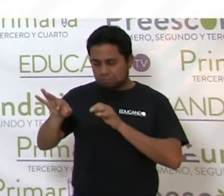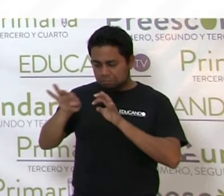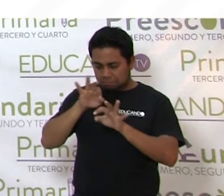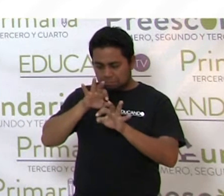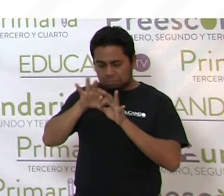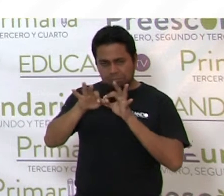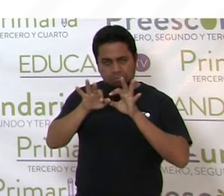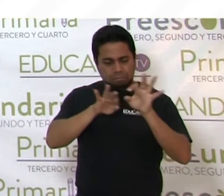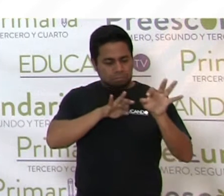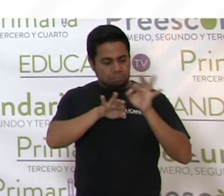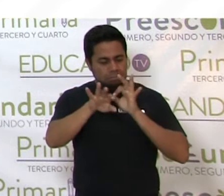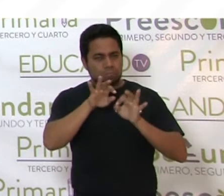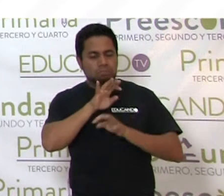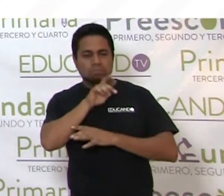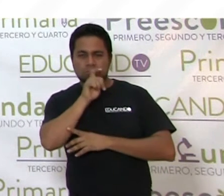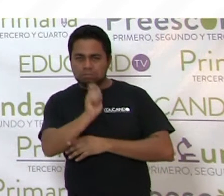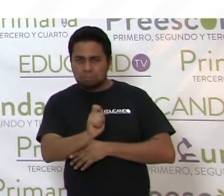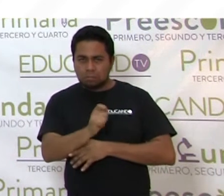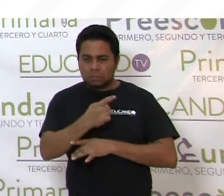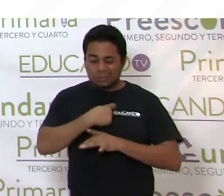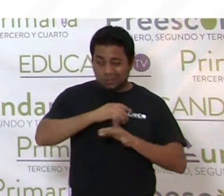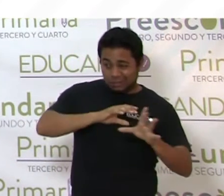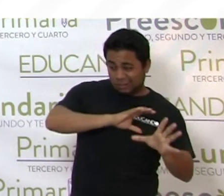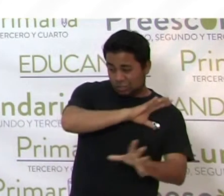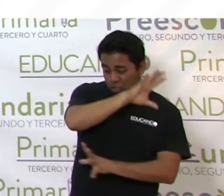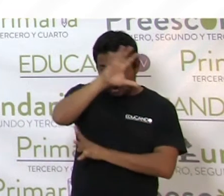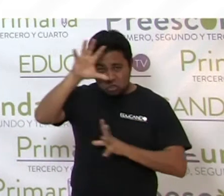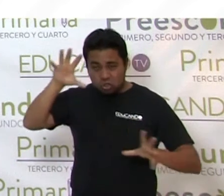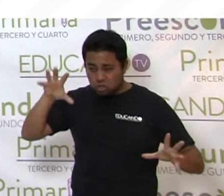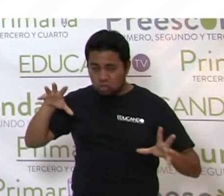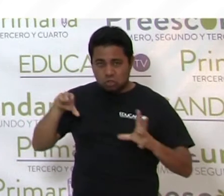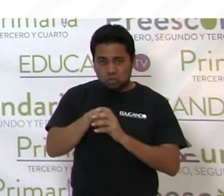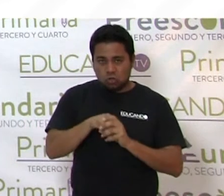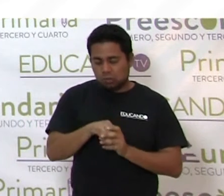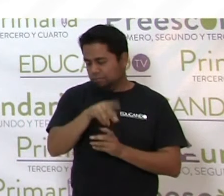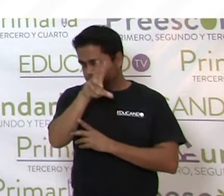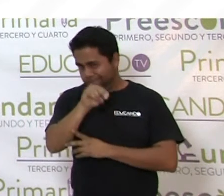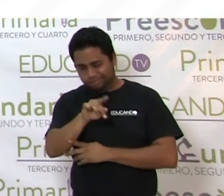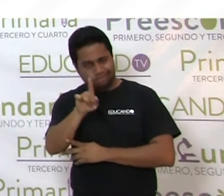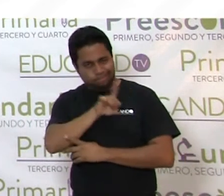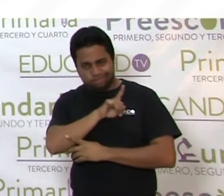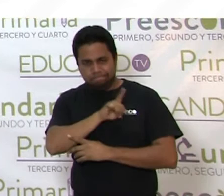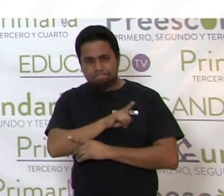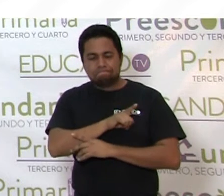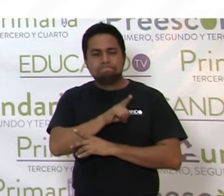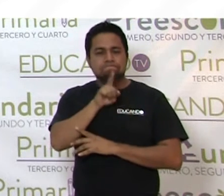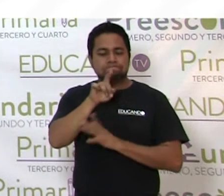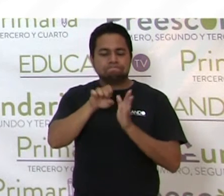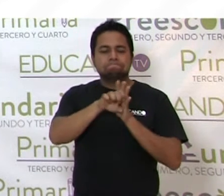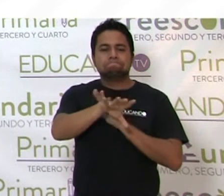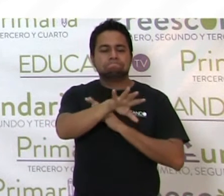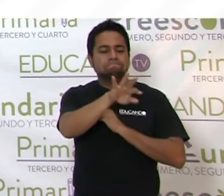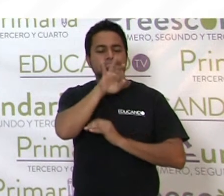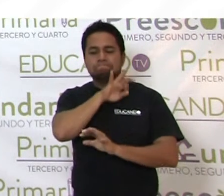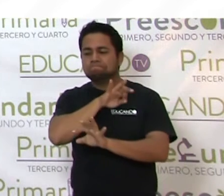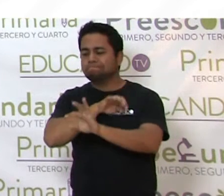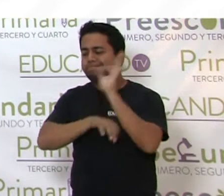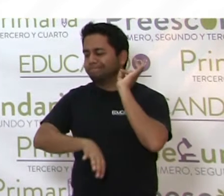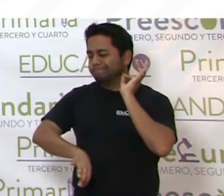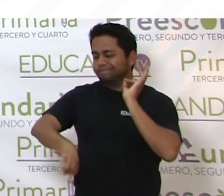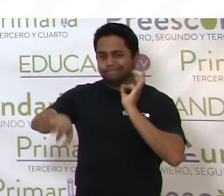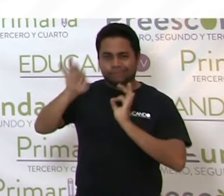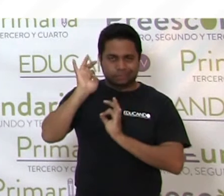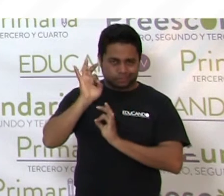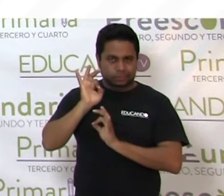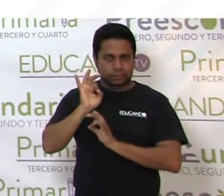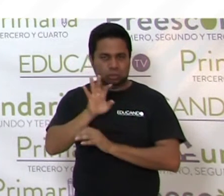parcial porque no reúne todos los textos del tema ni todos los textos del escritor, sino